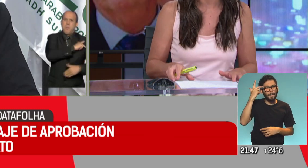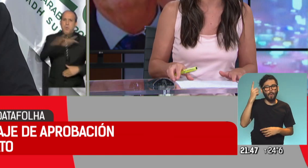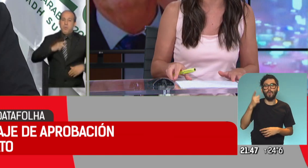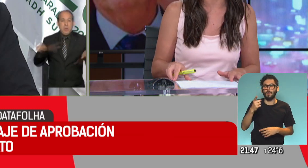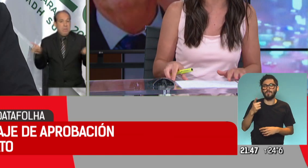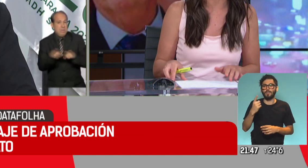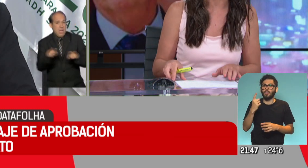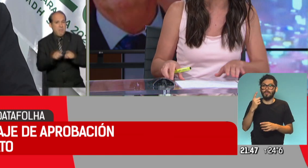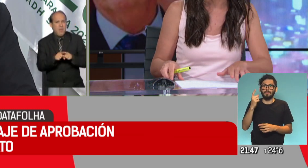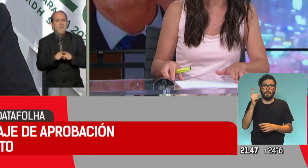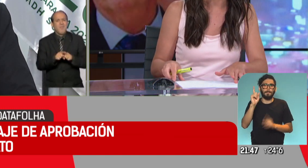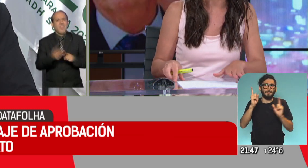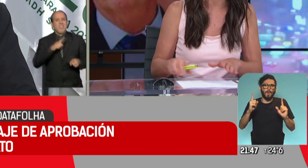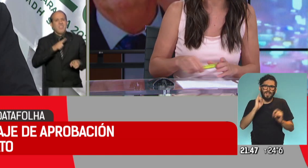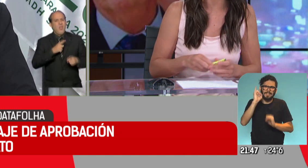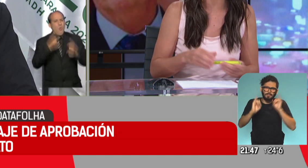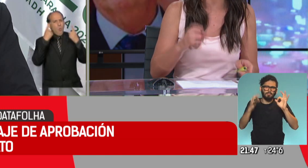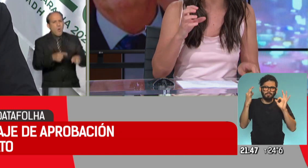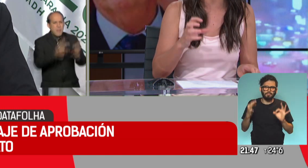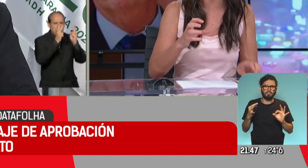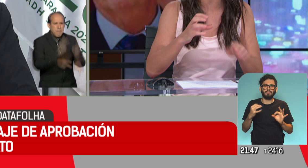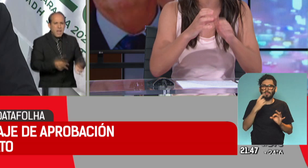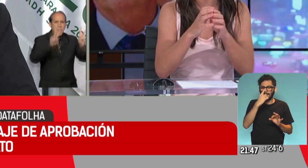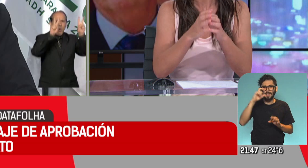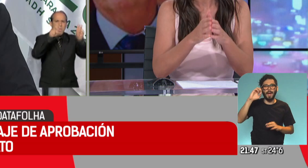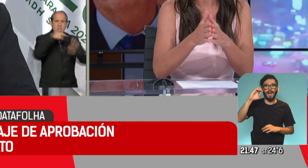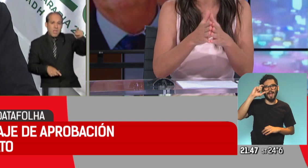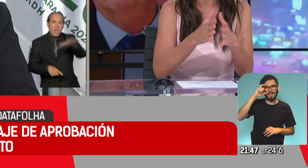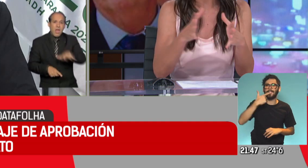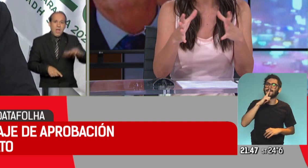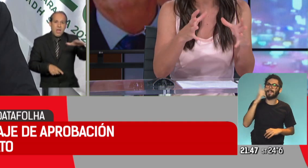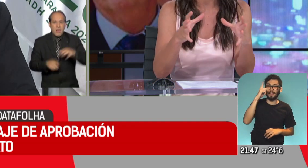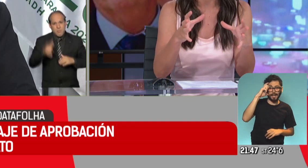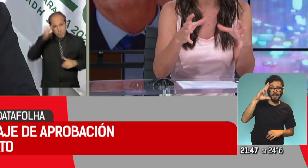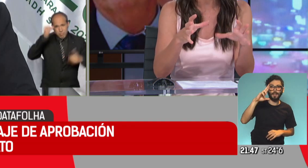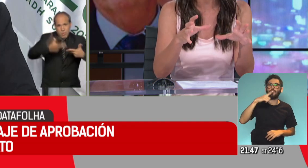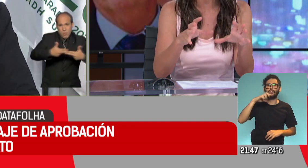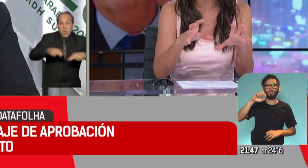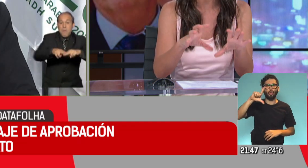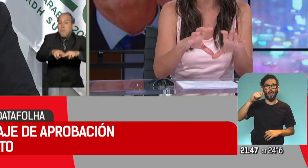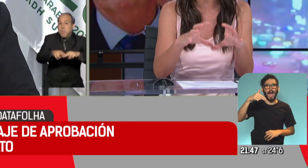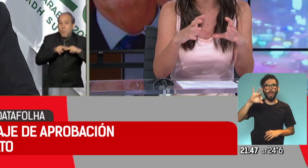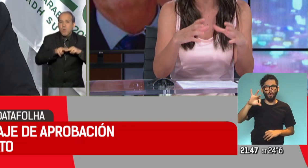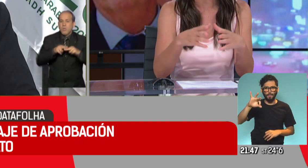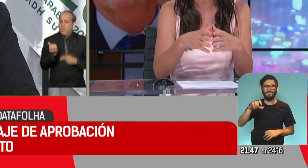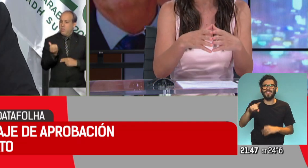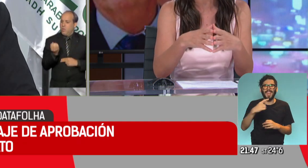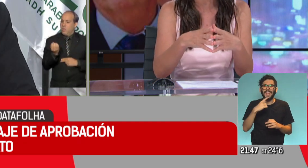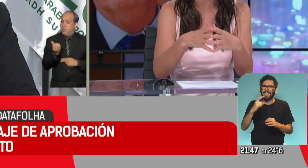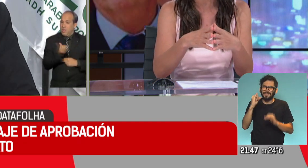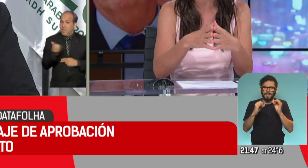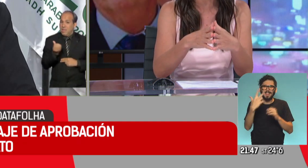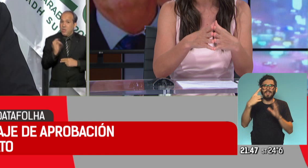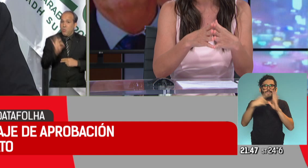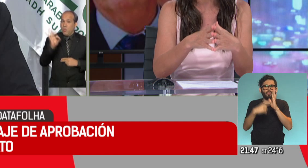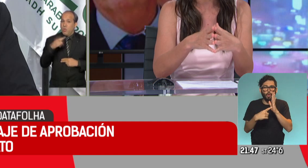caso de Bolsonaro, que es Esther Solano, que plantea esto de, sobre todo hay tres puntos, ¿no? Por un lado, hay un cambio de estrategia en los